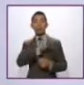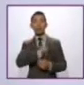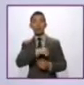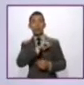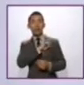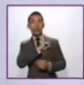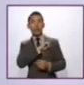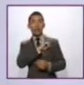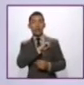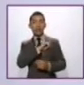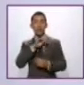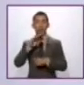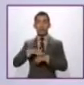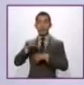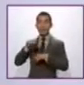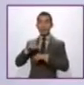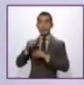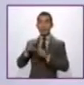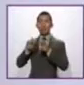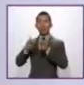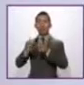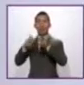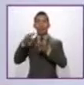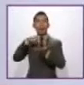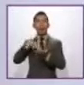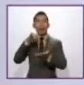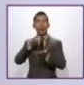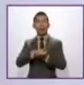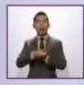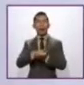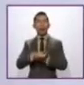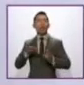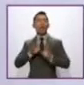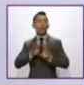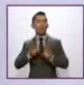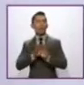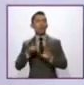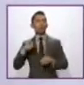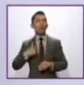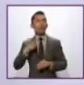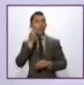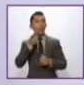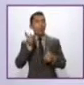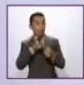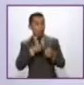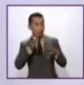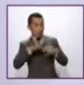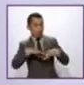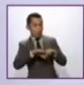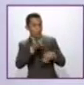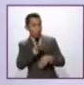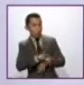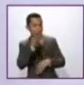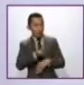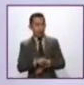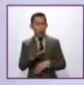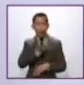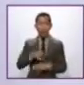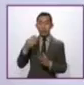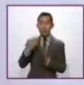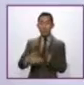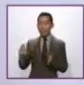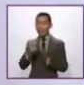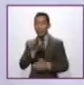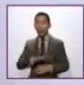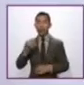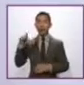gastando mucho más en el Tren Maya? Entonces quiero ver que también priorice las necesidades de Querétaro, porque por lo